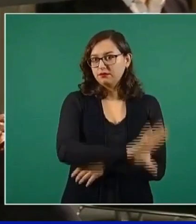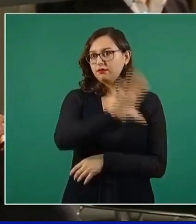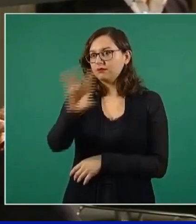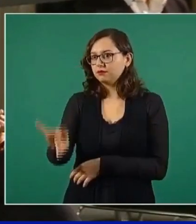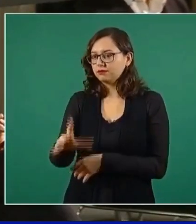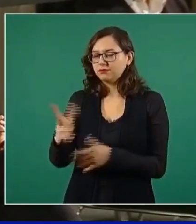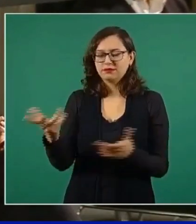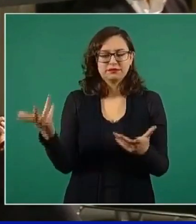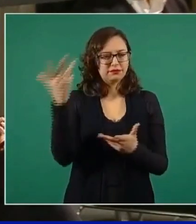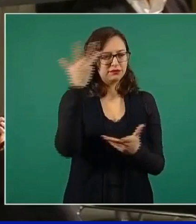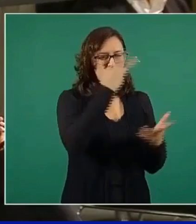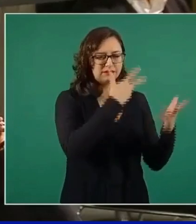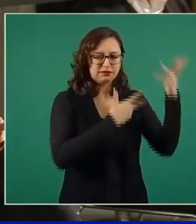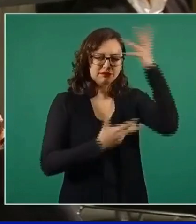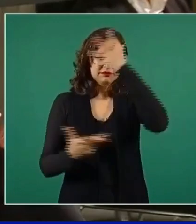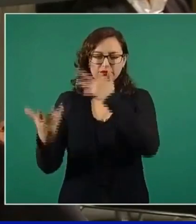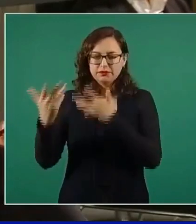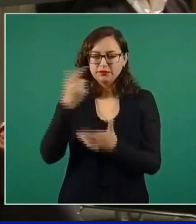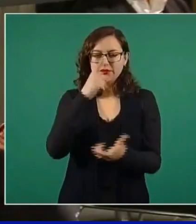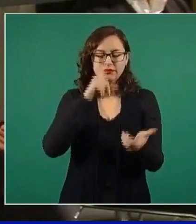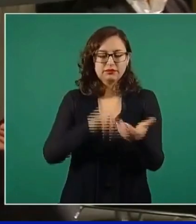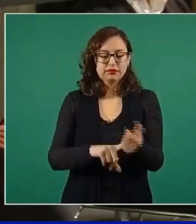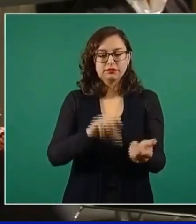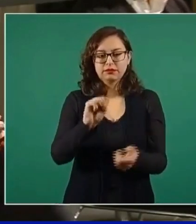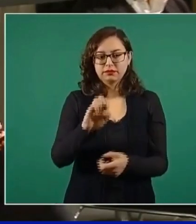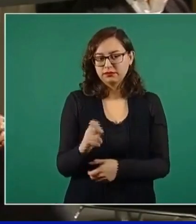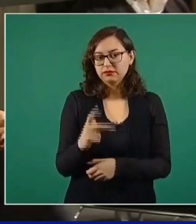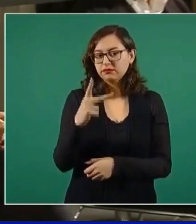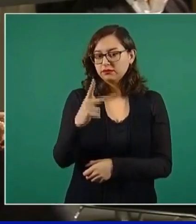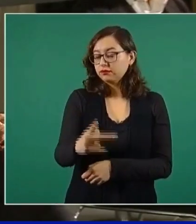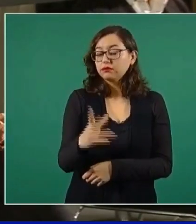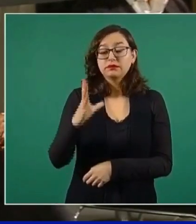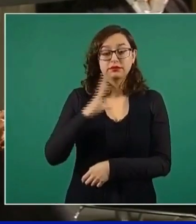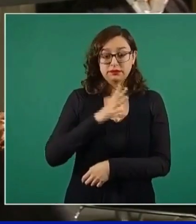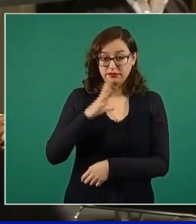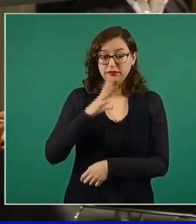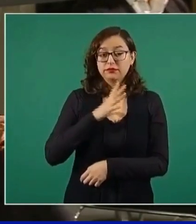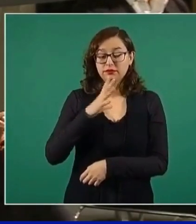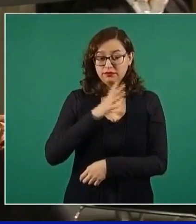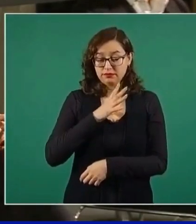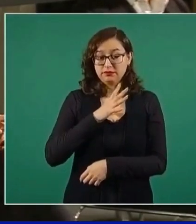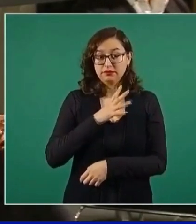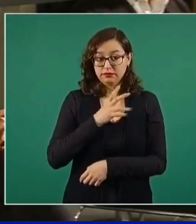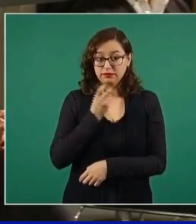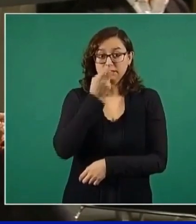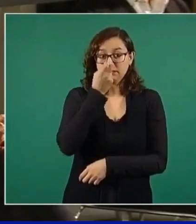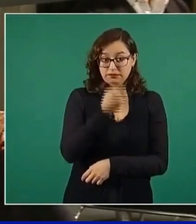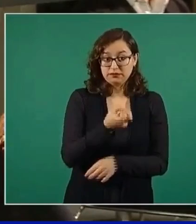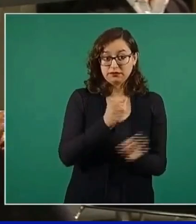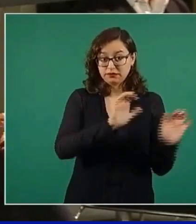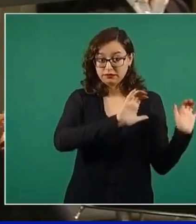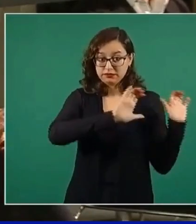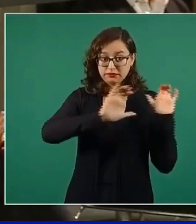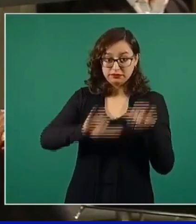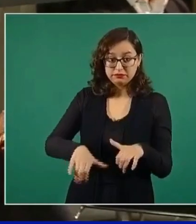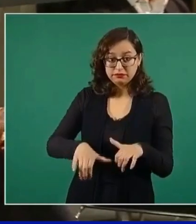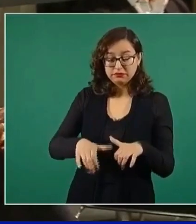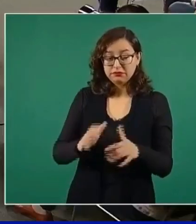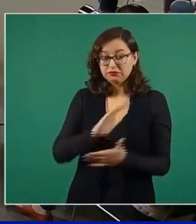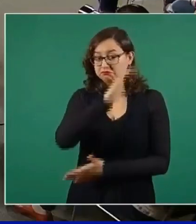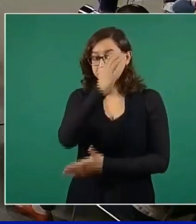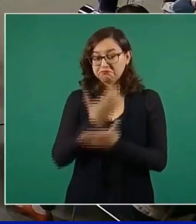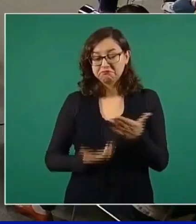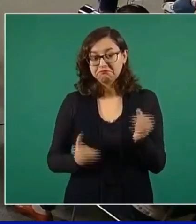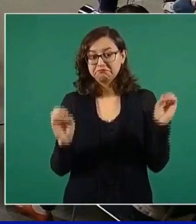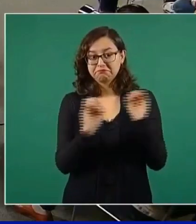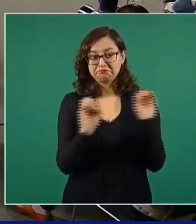la propia SEP se sigue continuando con el procedimiento para la contratación de esta empresa de outsourcing. Quisiera